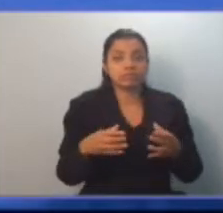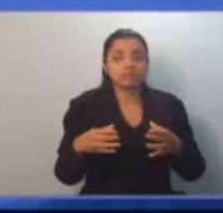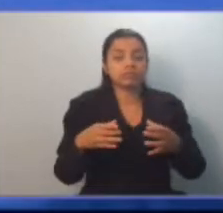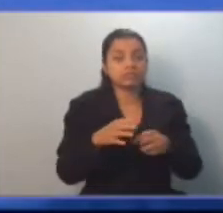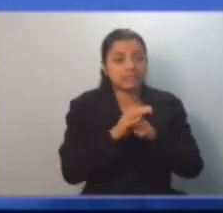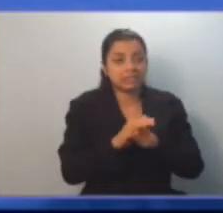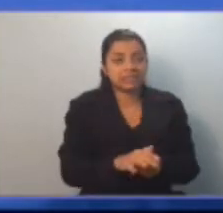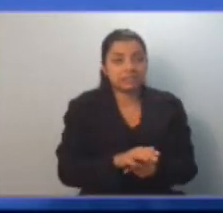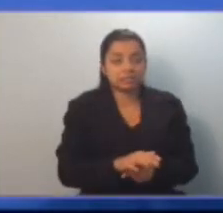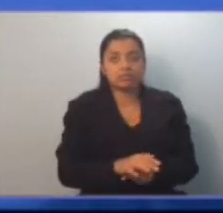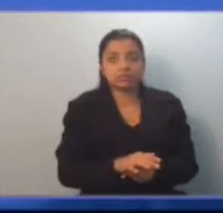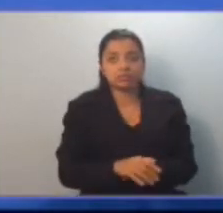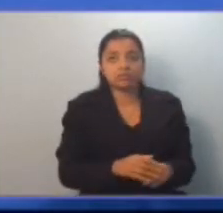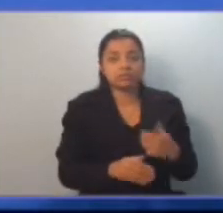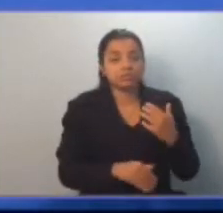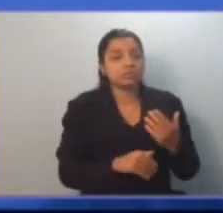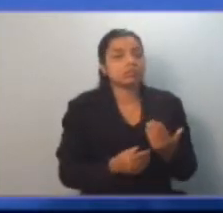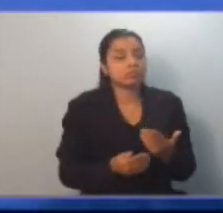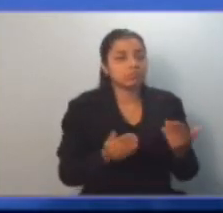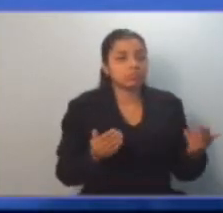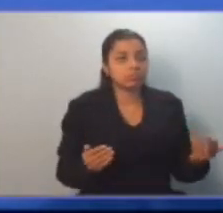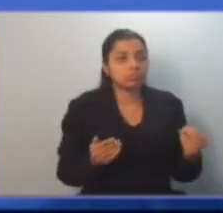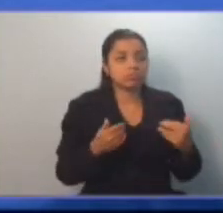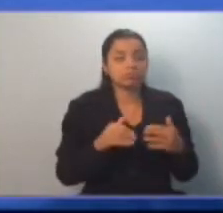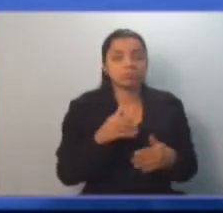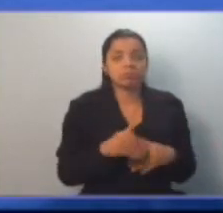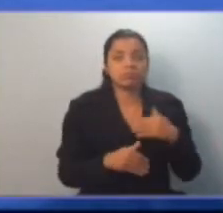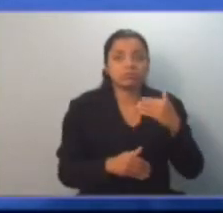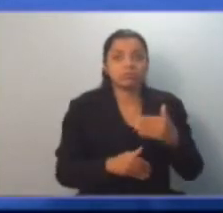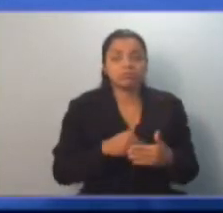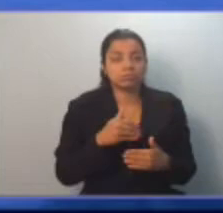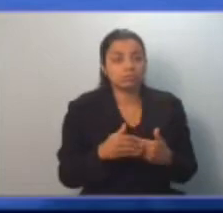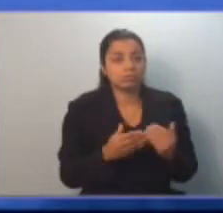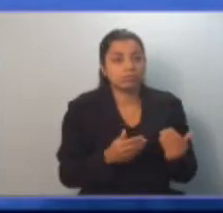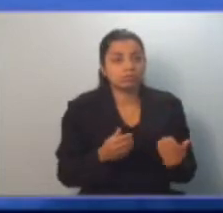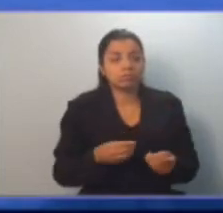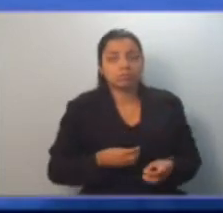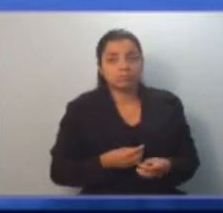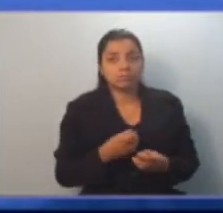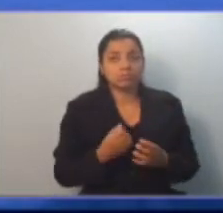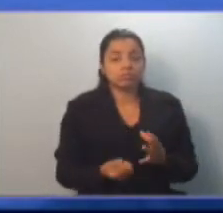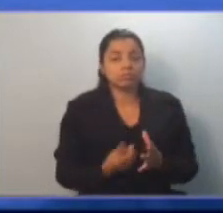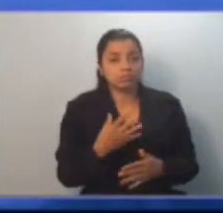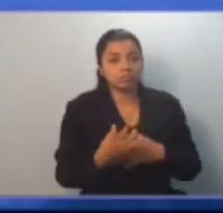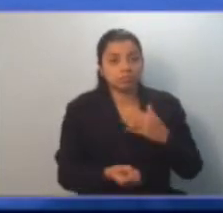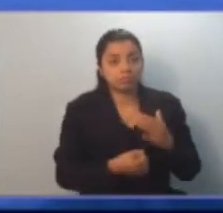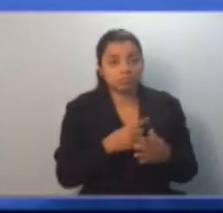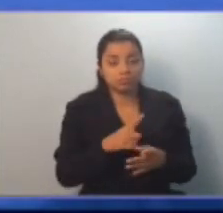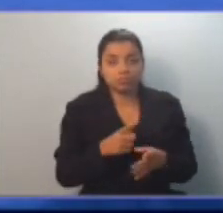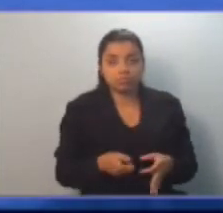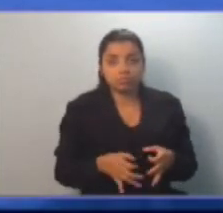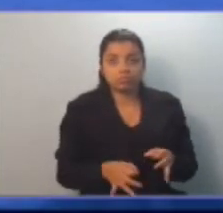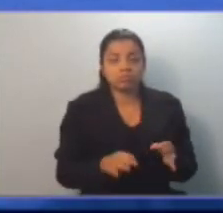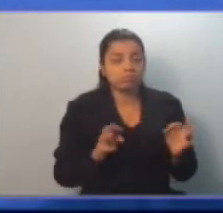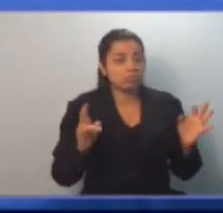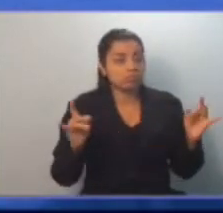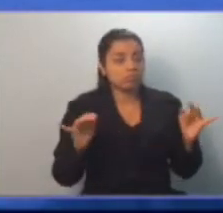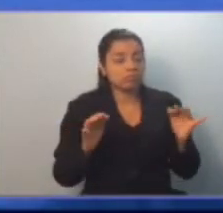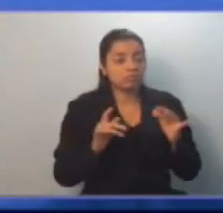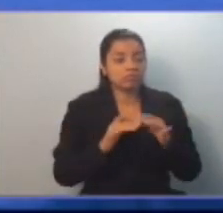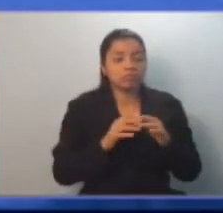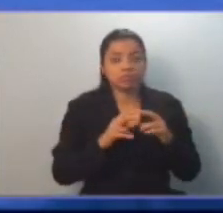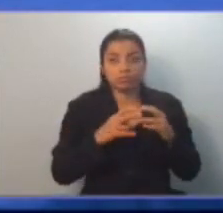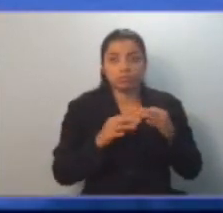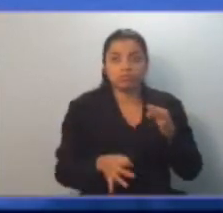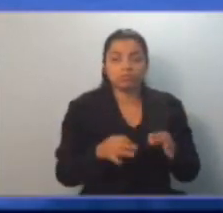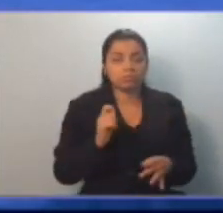la saturación que hay precisamente en los procesos. Tenemos que modernizar de tal manera que las audiencias no se caigan, que las audiencias